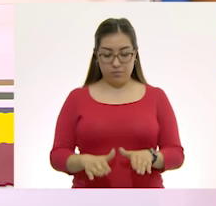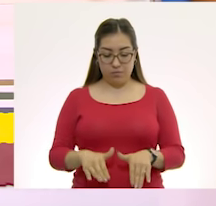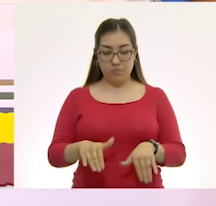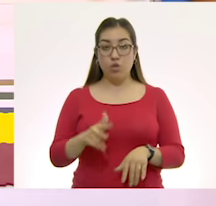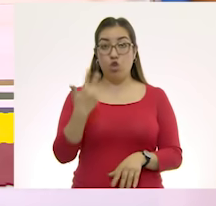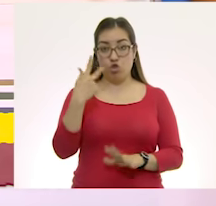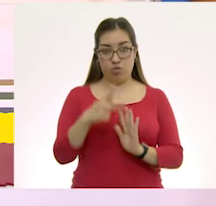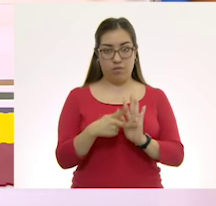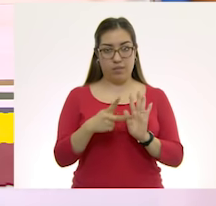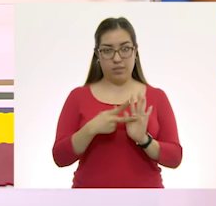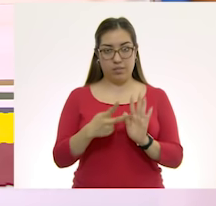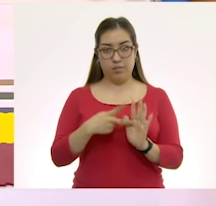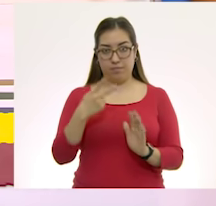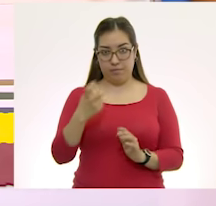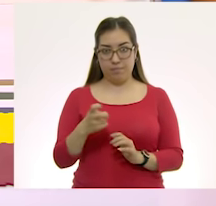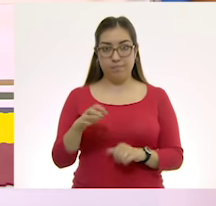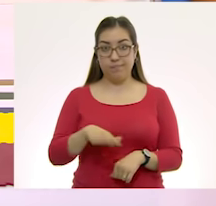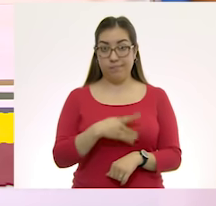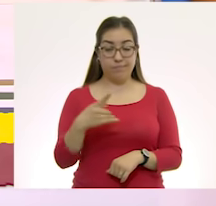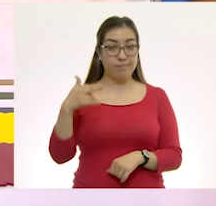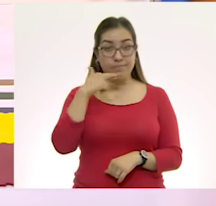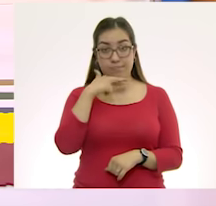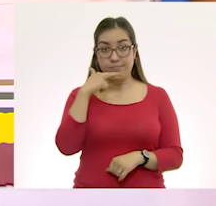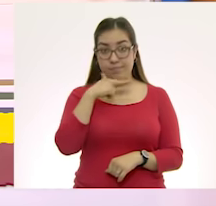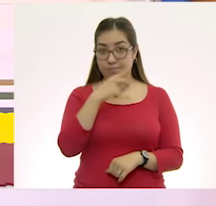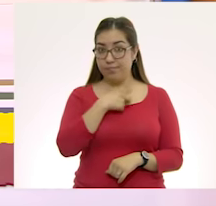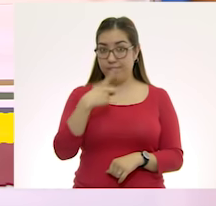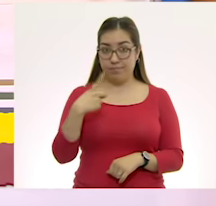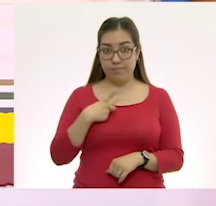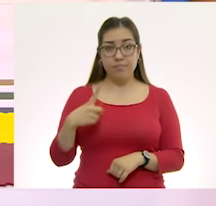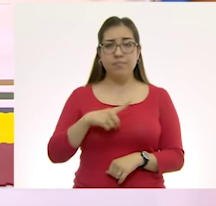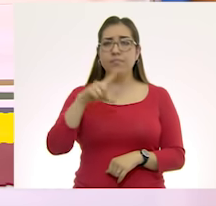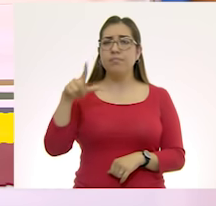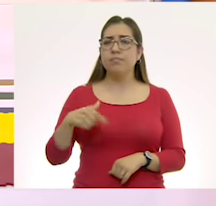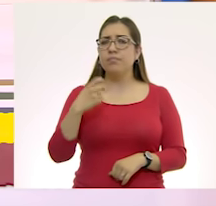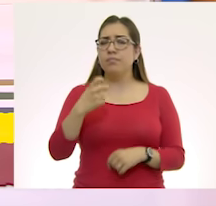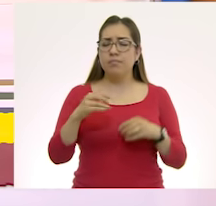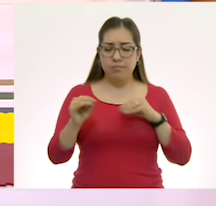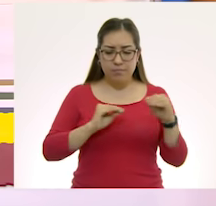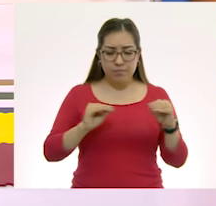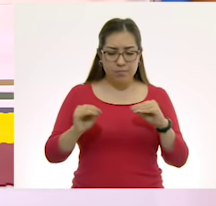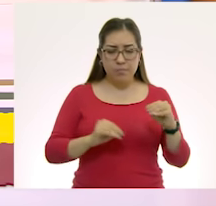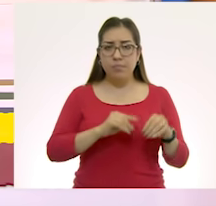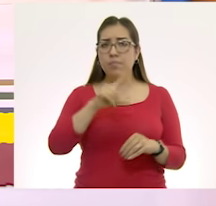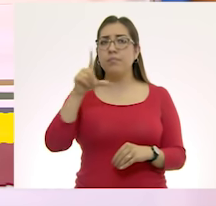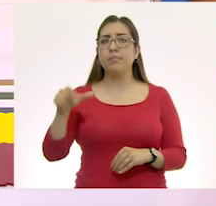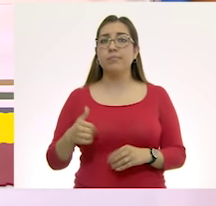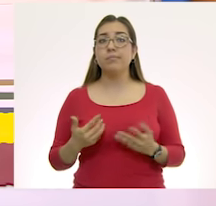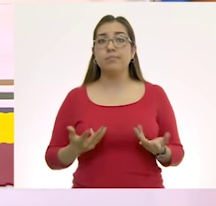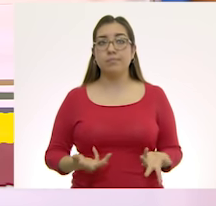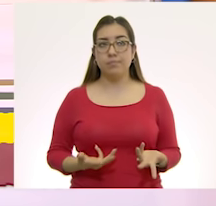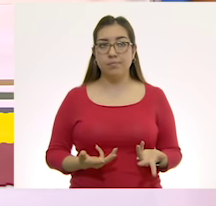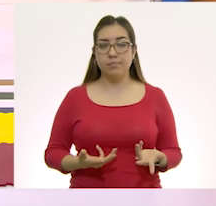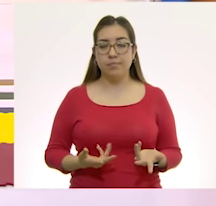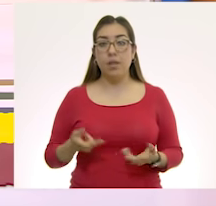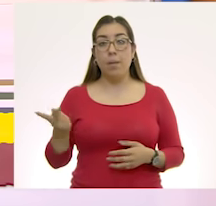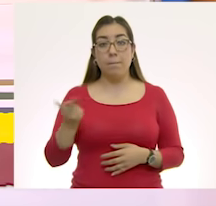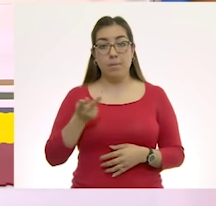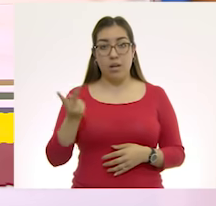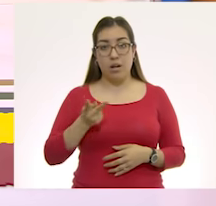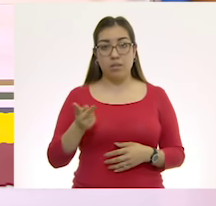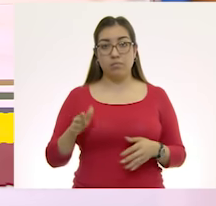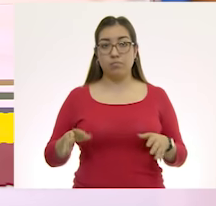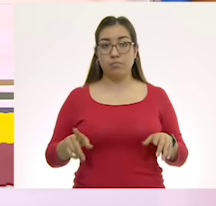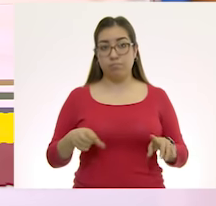1, 2, 3, 4, 5, 6, 7, 8. ¿Sí? Porque es rápido, es rápido. Después de este movimiento, vamos a las piernas juntas,